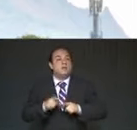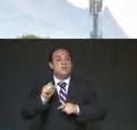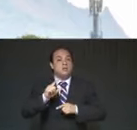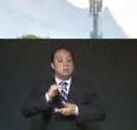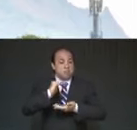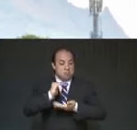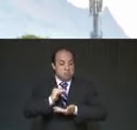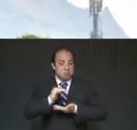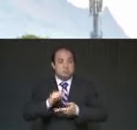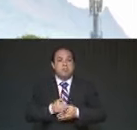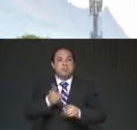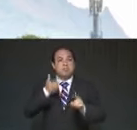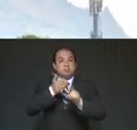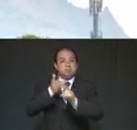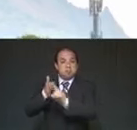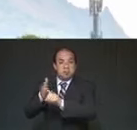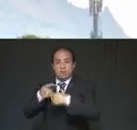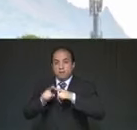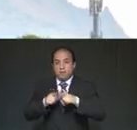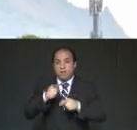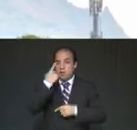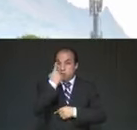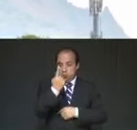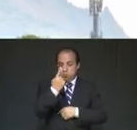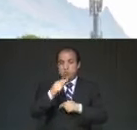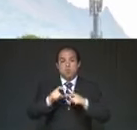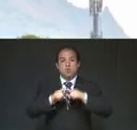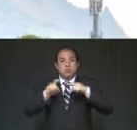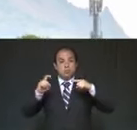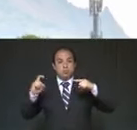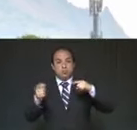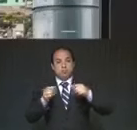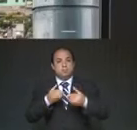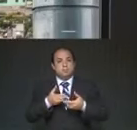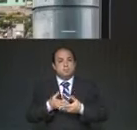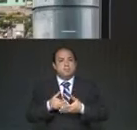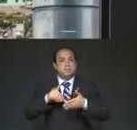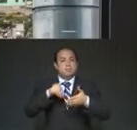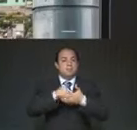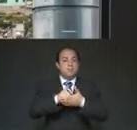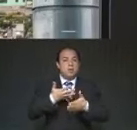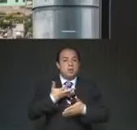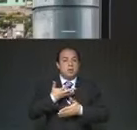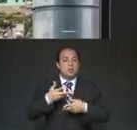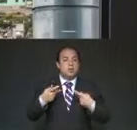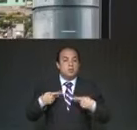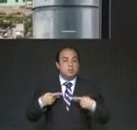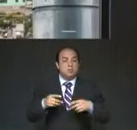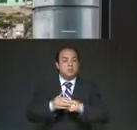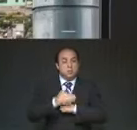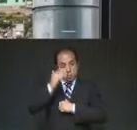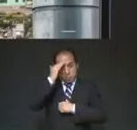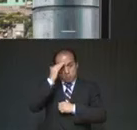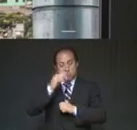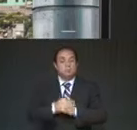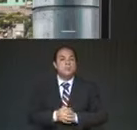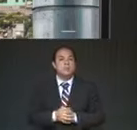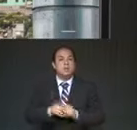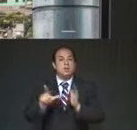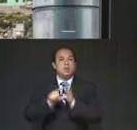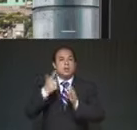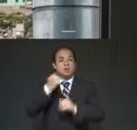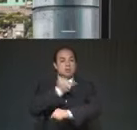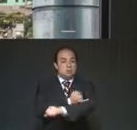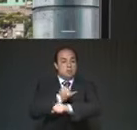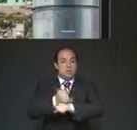es en un solo trayecto, como ya la conocen los usuarios en la Ciudad de México, la línea 2 en Iztapalapa.